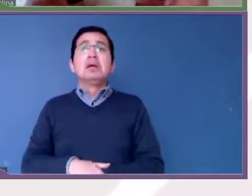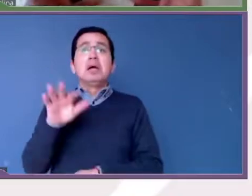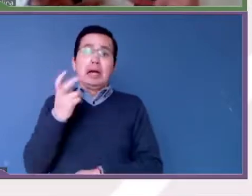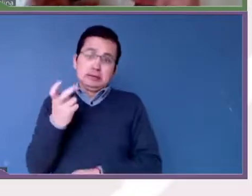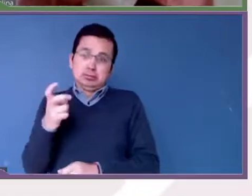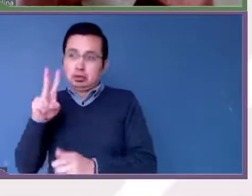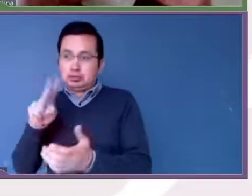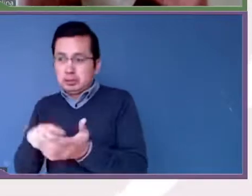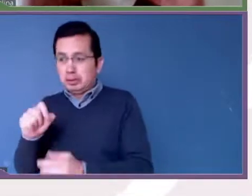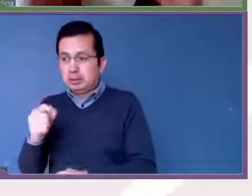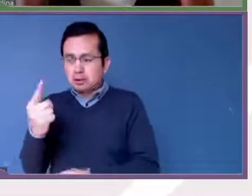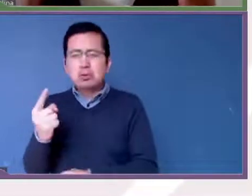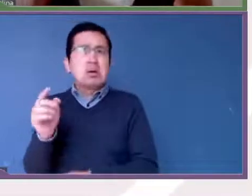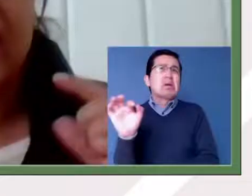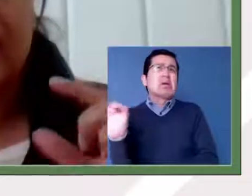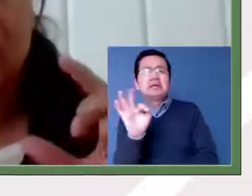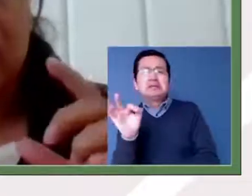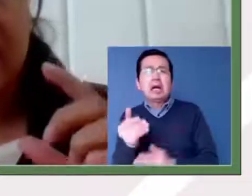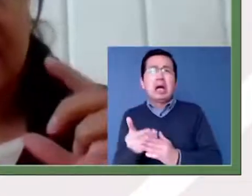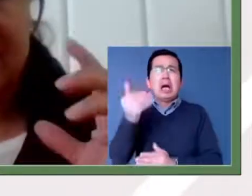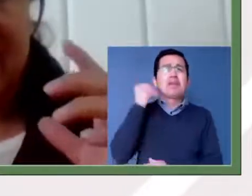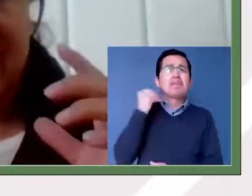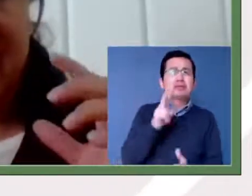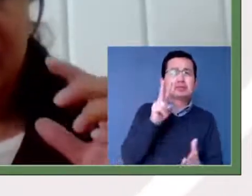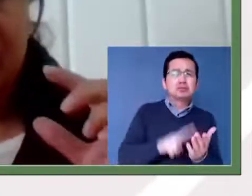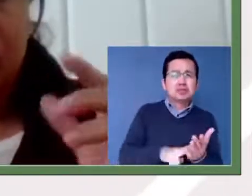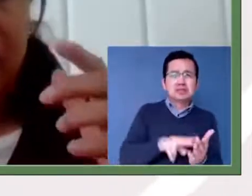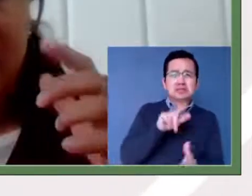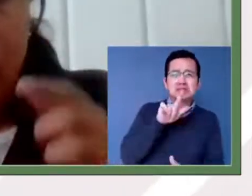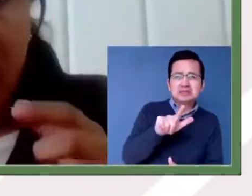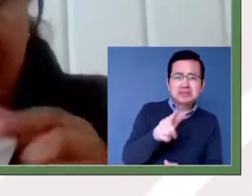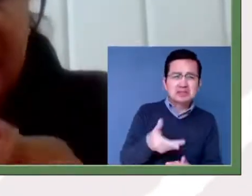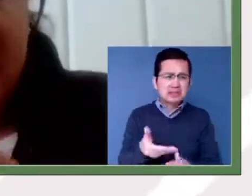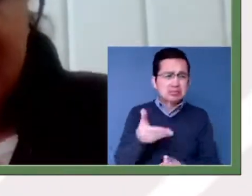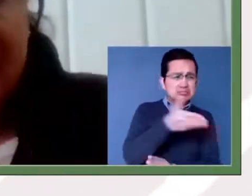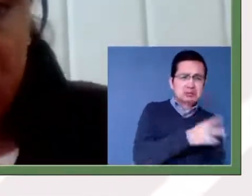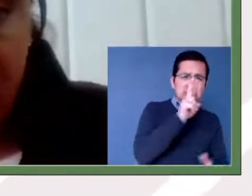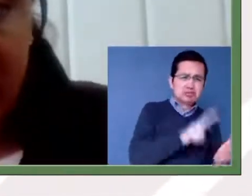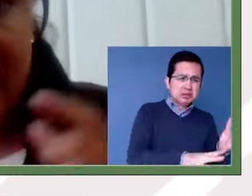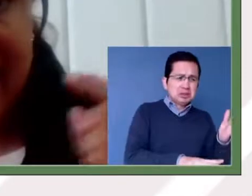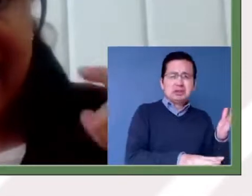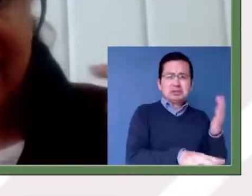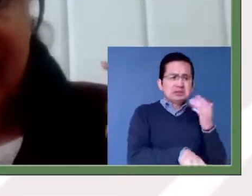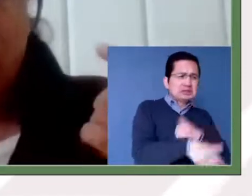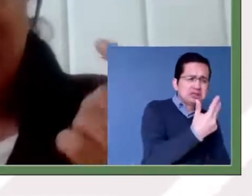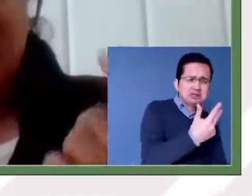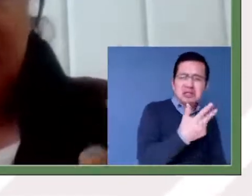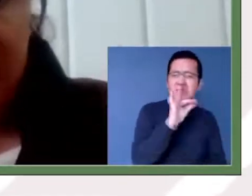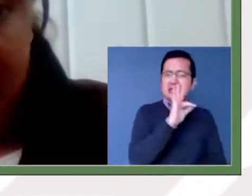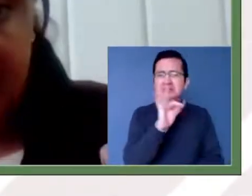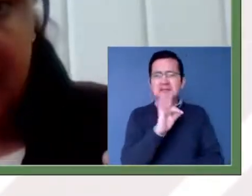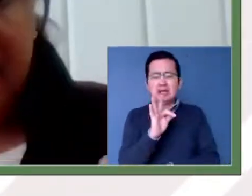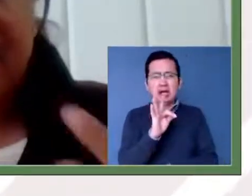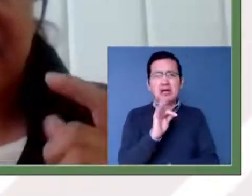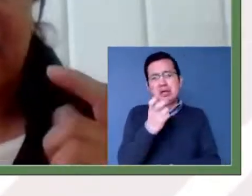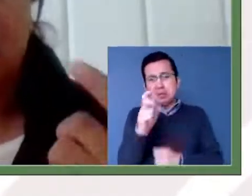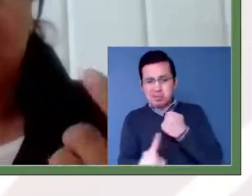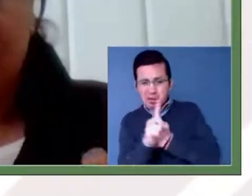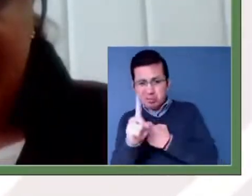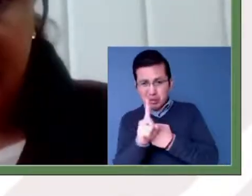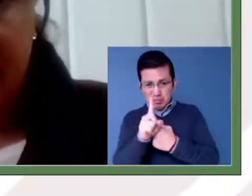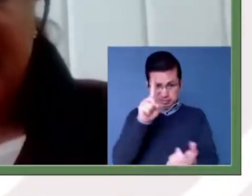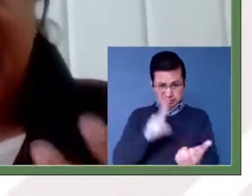el, el, el contexto era no en el hogar ni en la persona, era en la colectividad, en